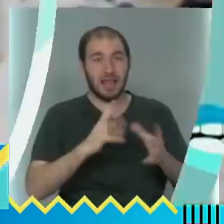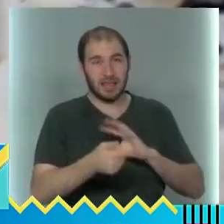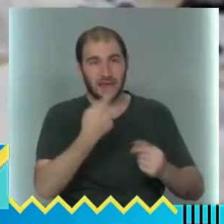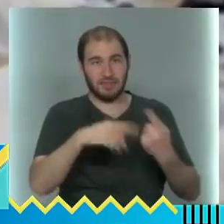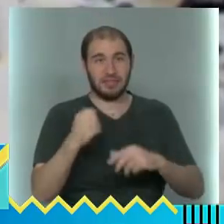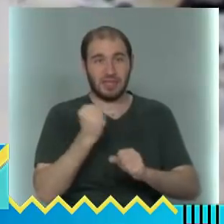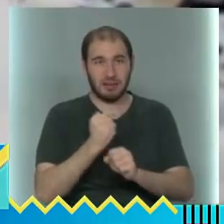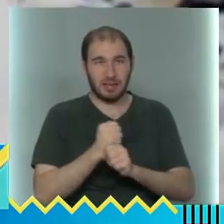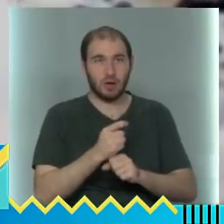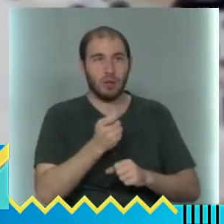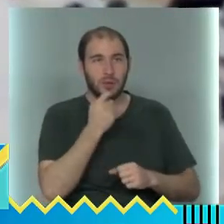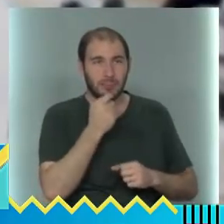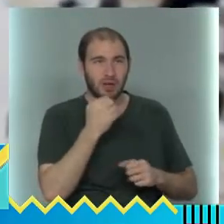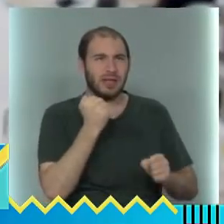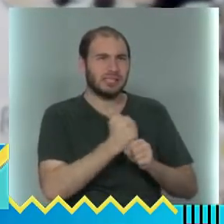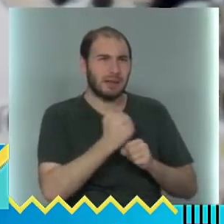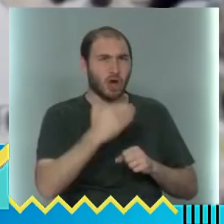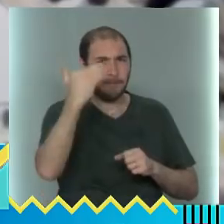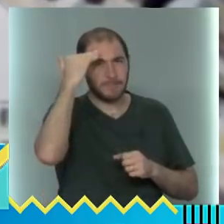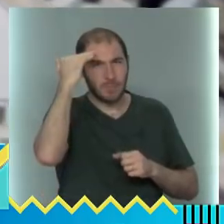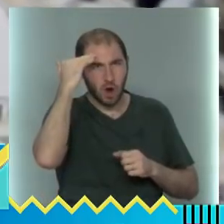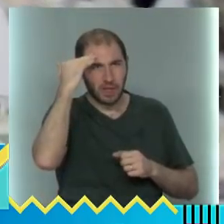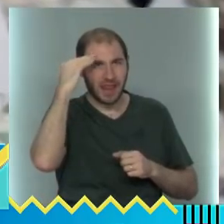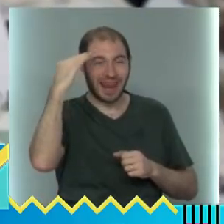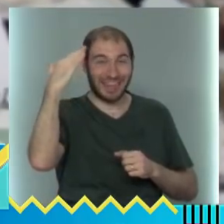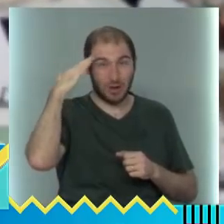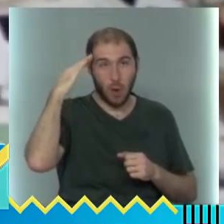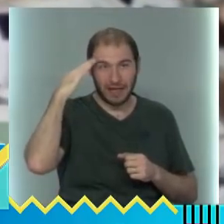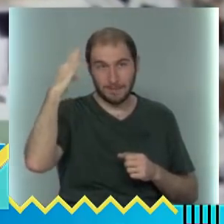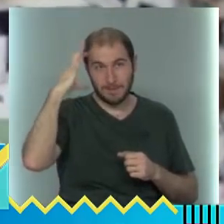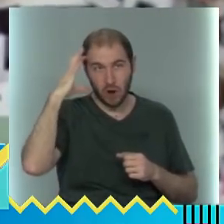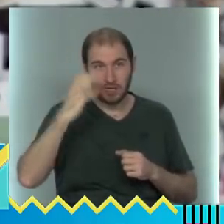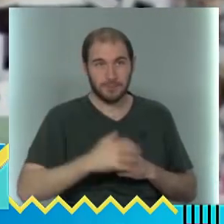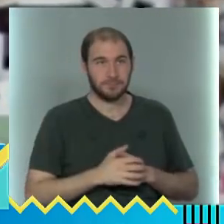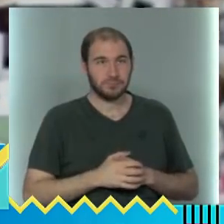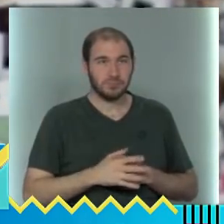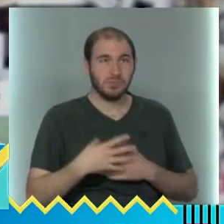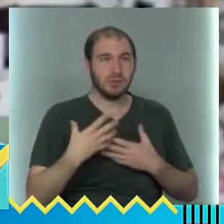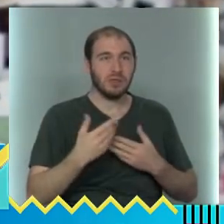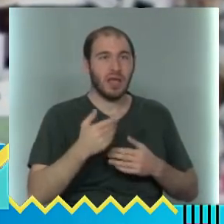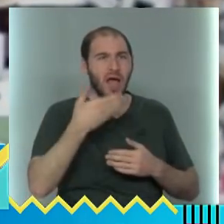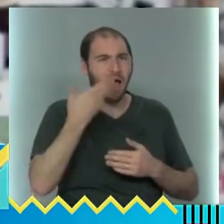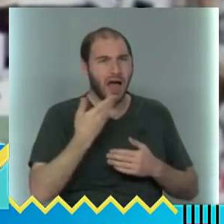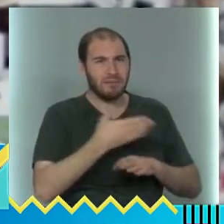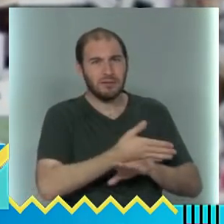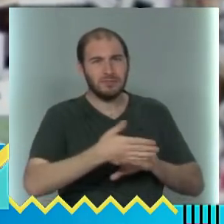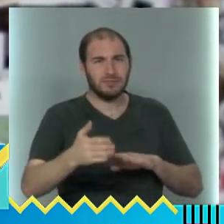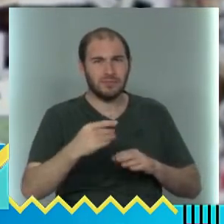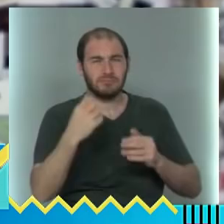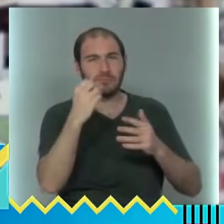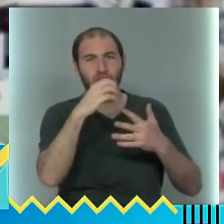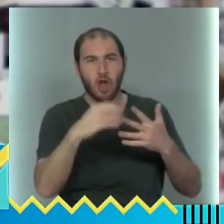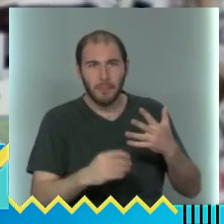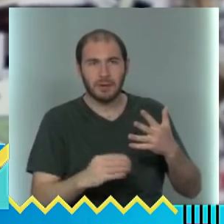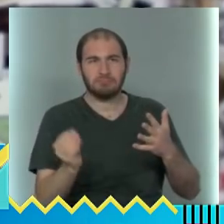que tiene que ver con el trabajo de la memoria basada en el lenguaje, el ayudar a la fluidez en cuanto a la